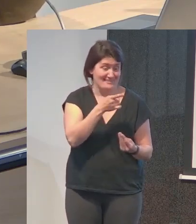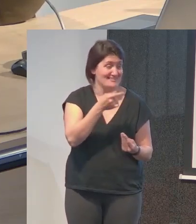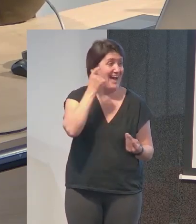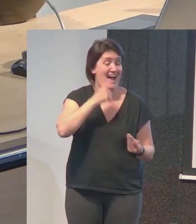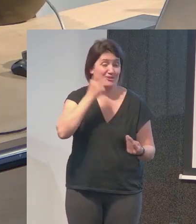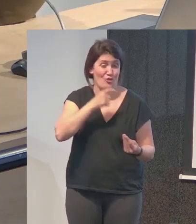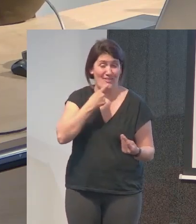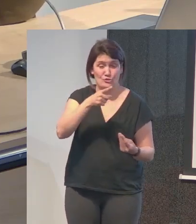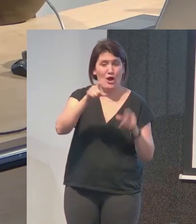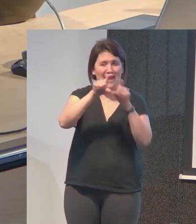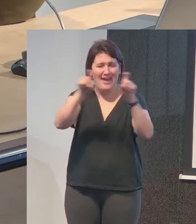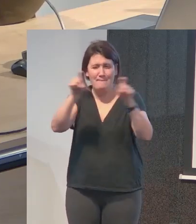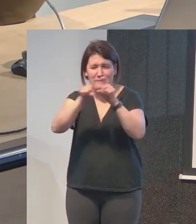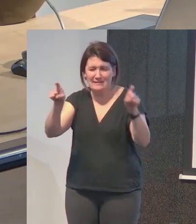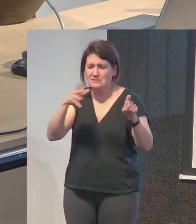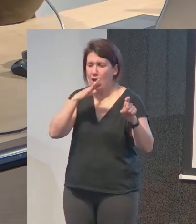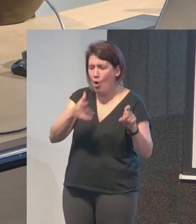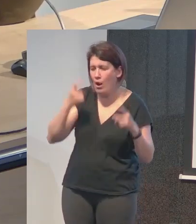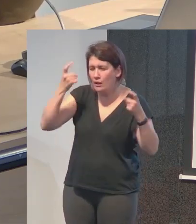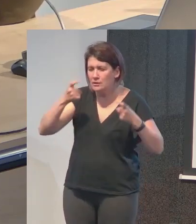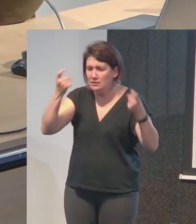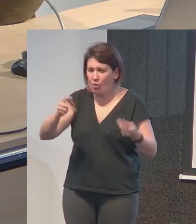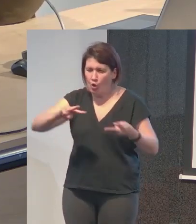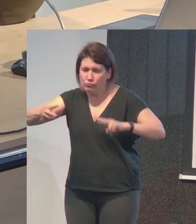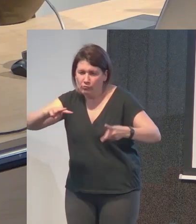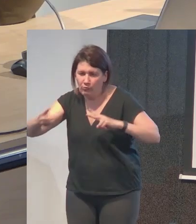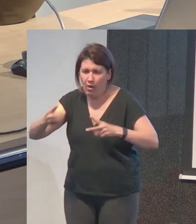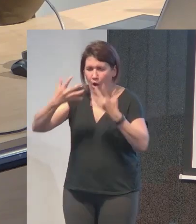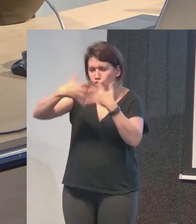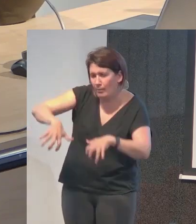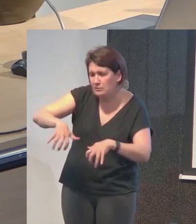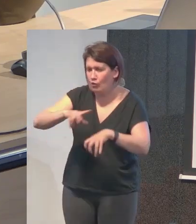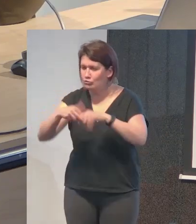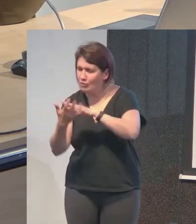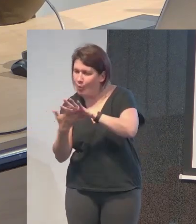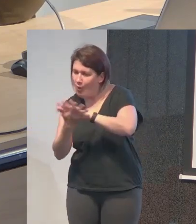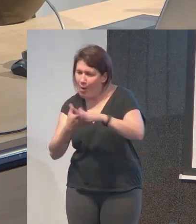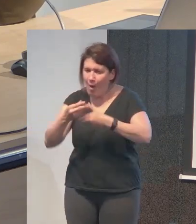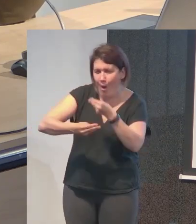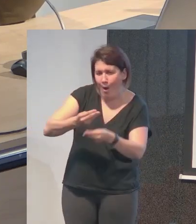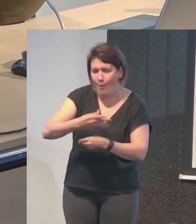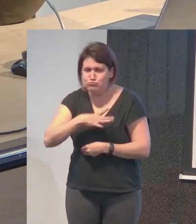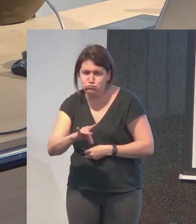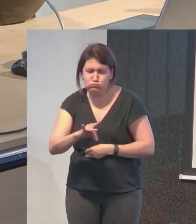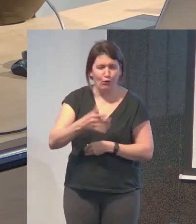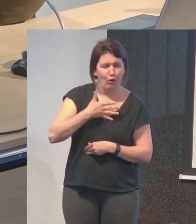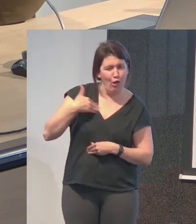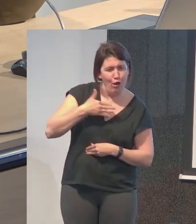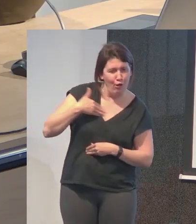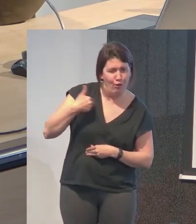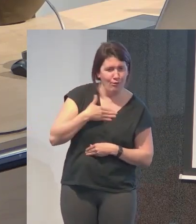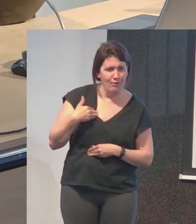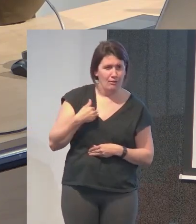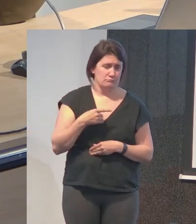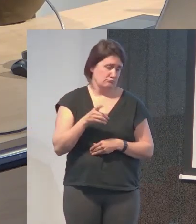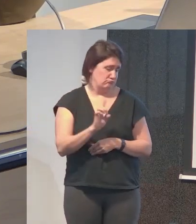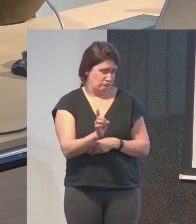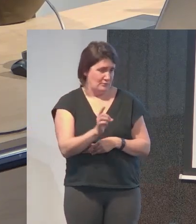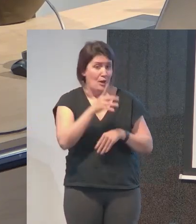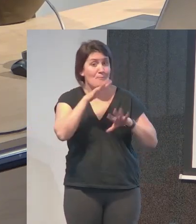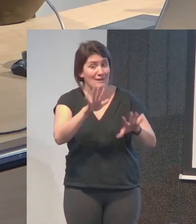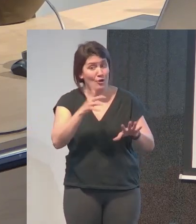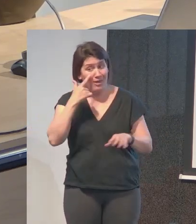Aitor, que hay empresas que están intentando hacer traductores automáticos de lengua de signos, y es imprescindible